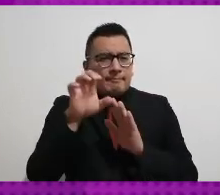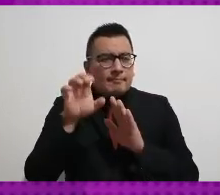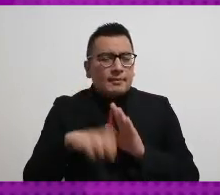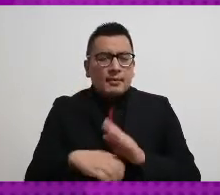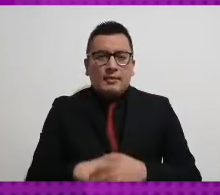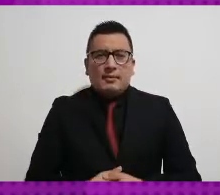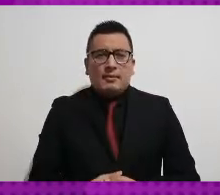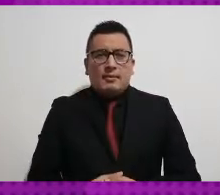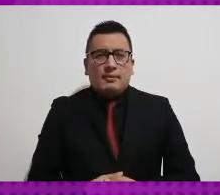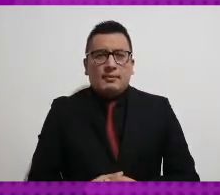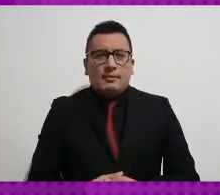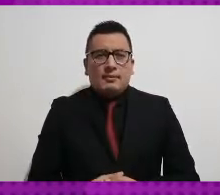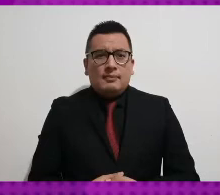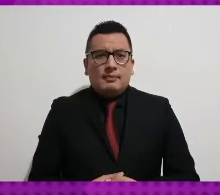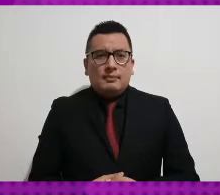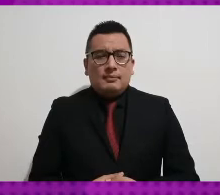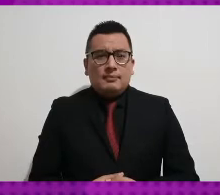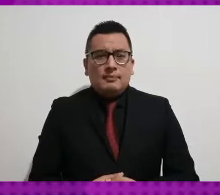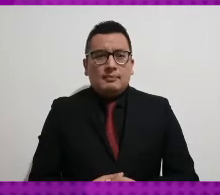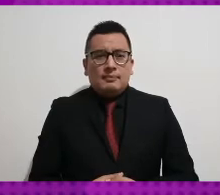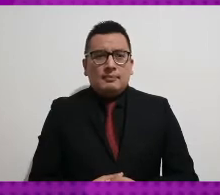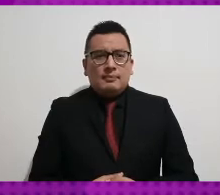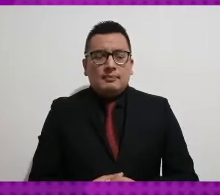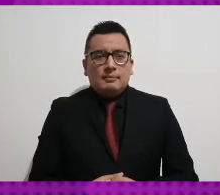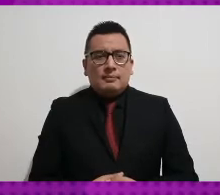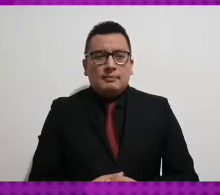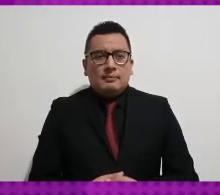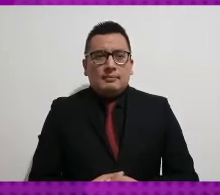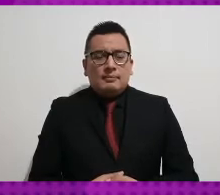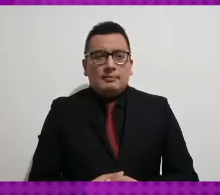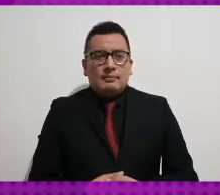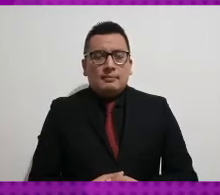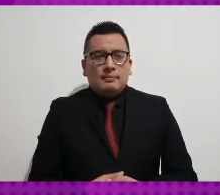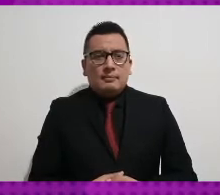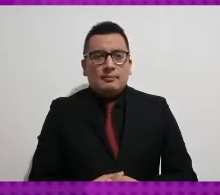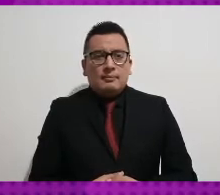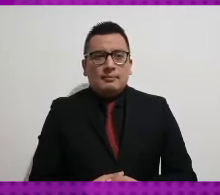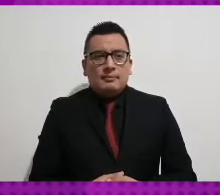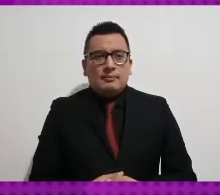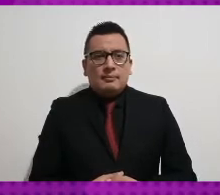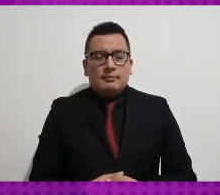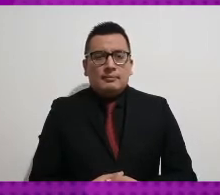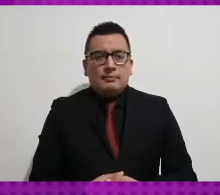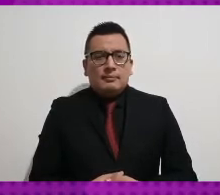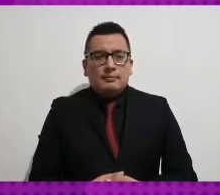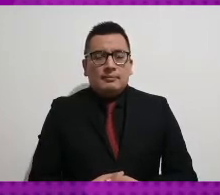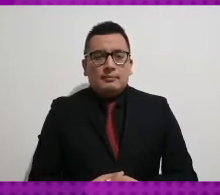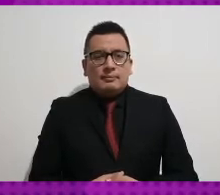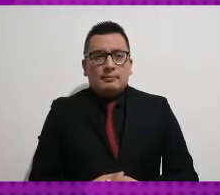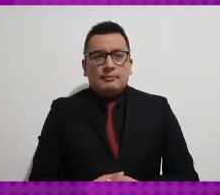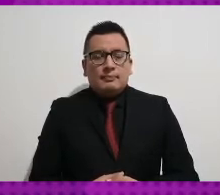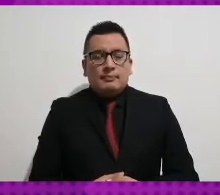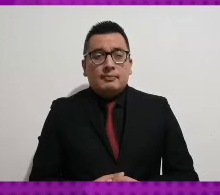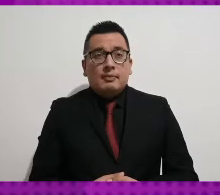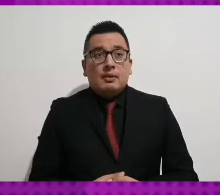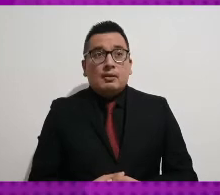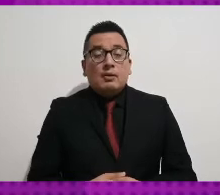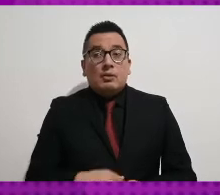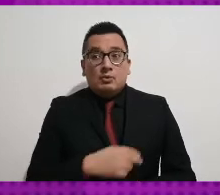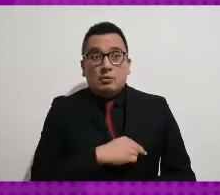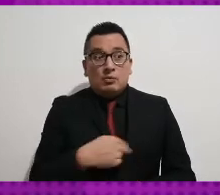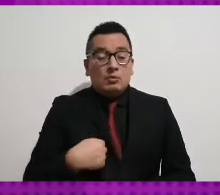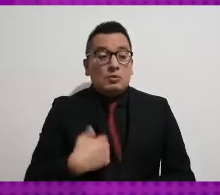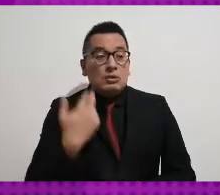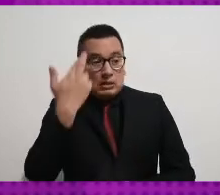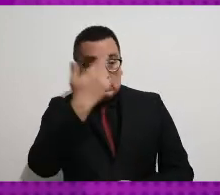pudiéramos decir que efectivamente es una parte esencial, que efectivamente los presupuestos